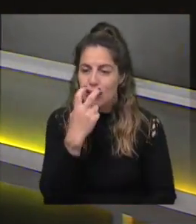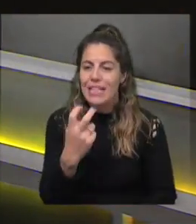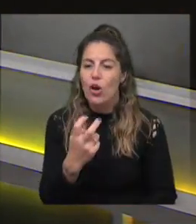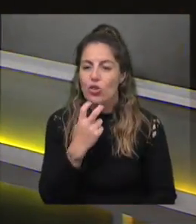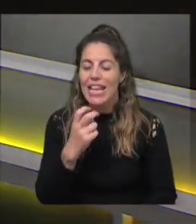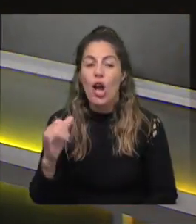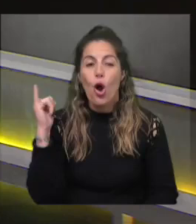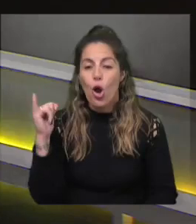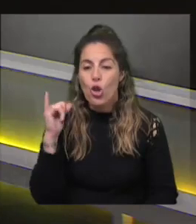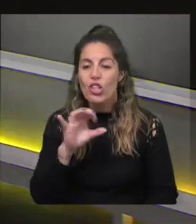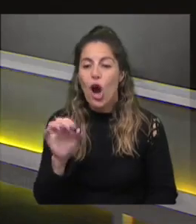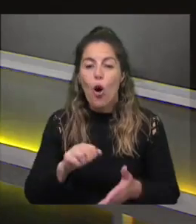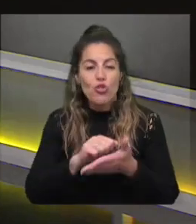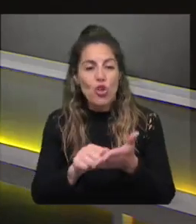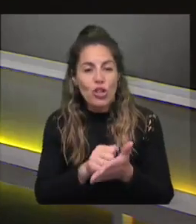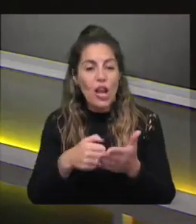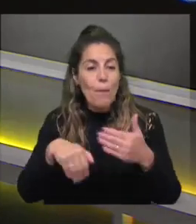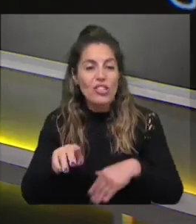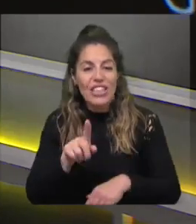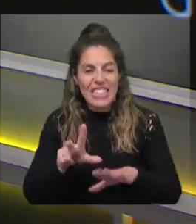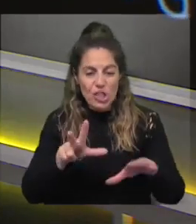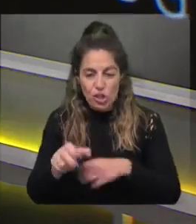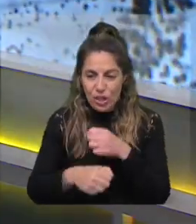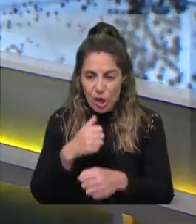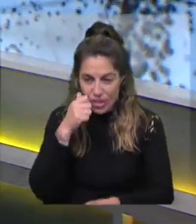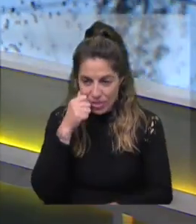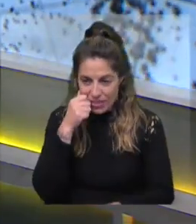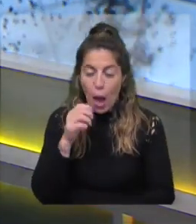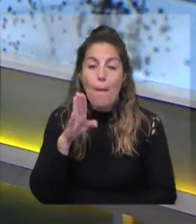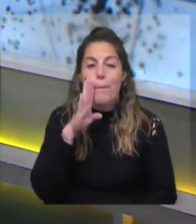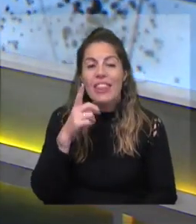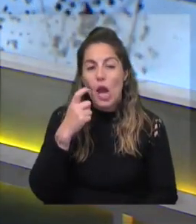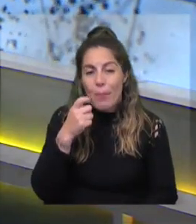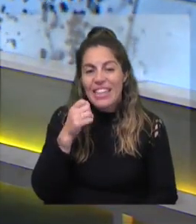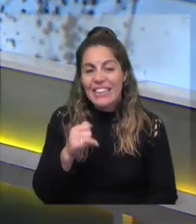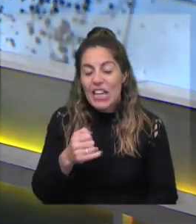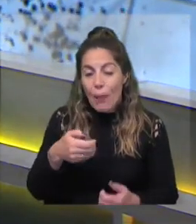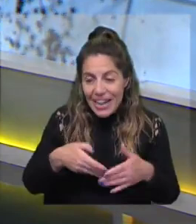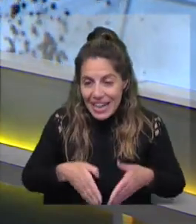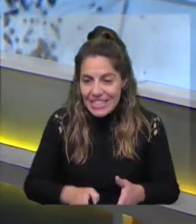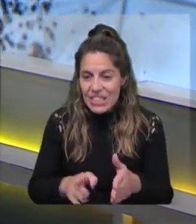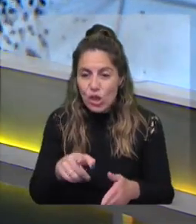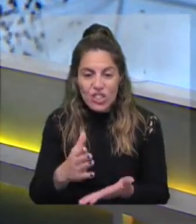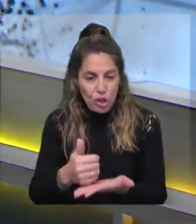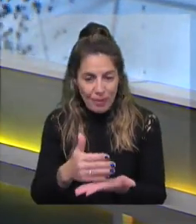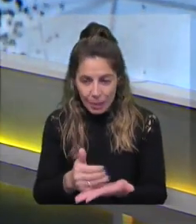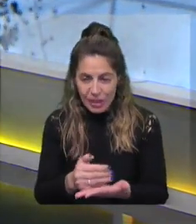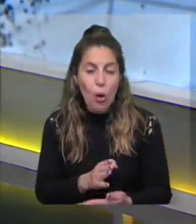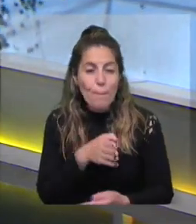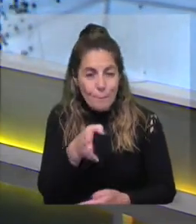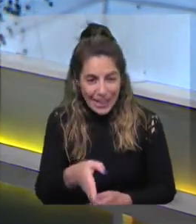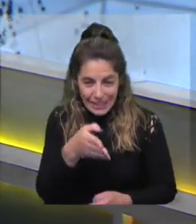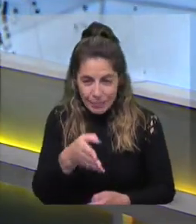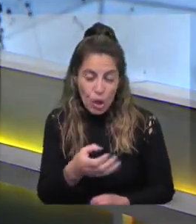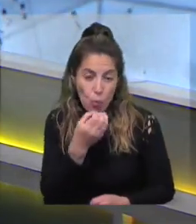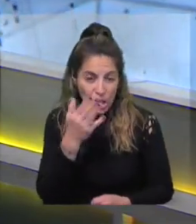Colonia o Soriano y mayores de 18 años. Sus padres tienen que haber nacido en estos departamentos. La participación, es